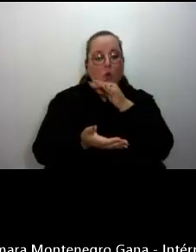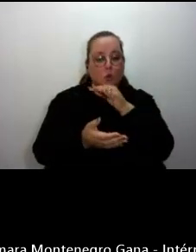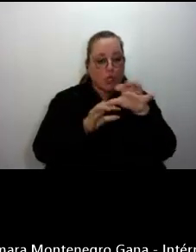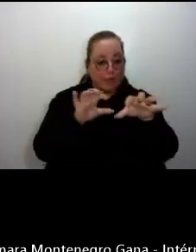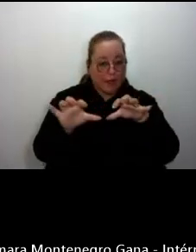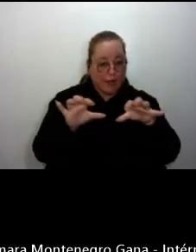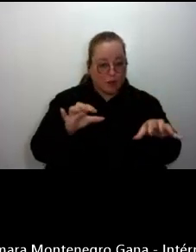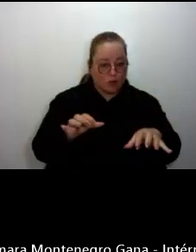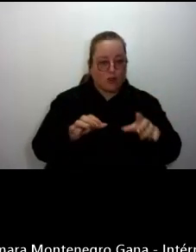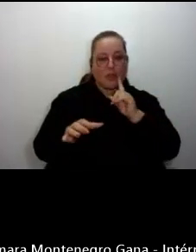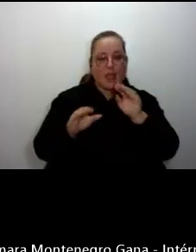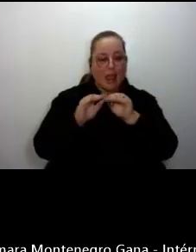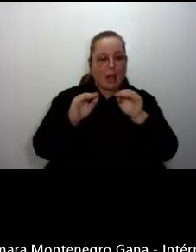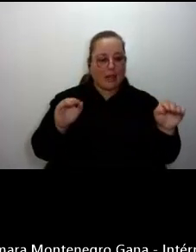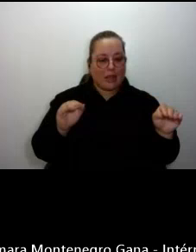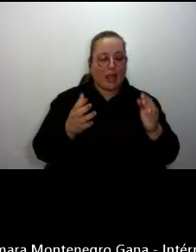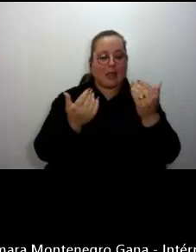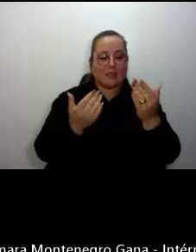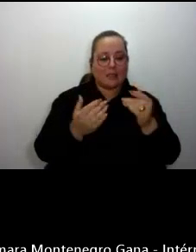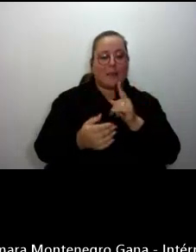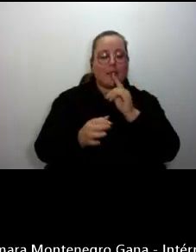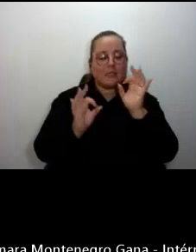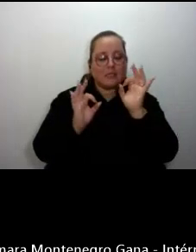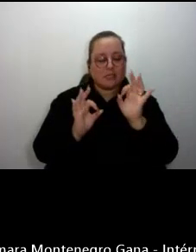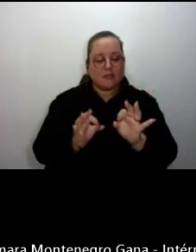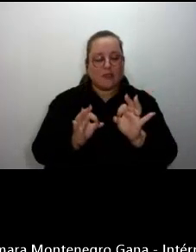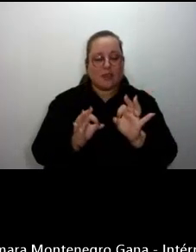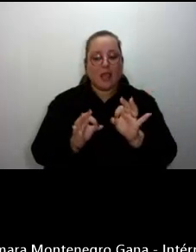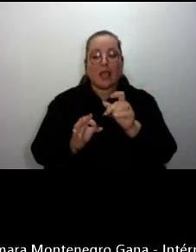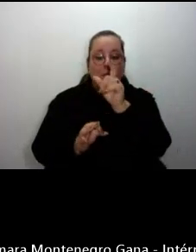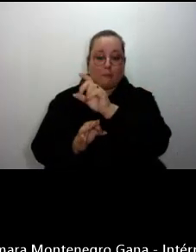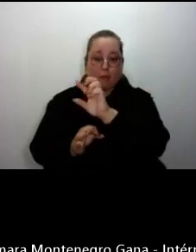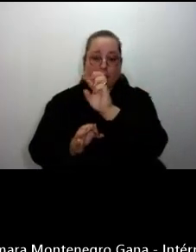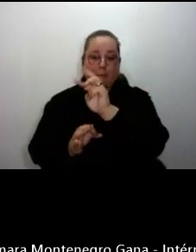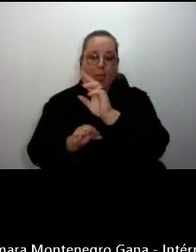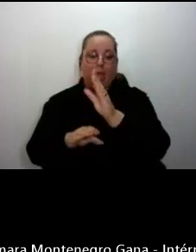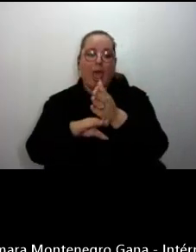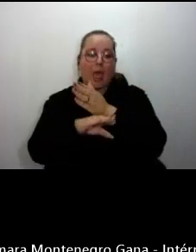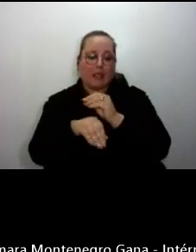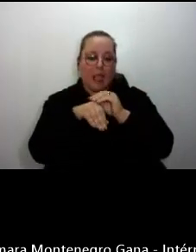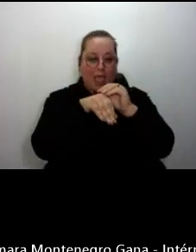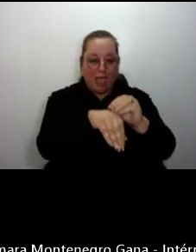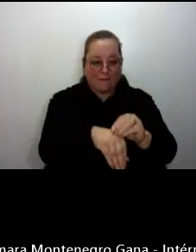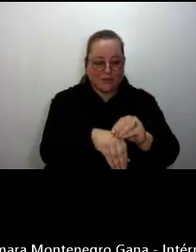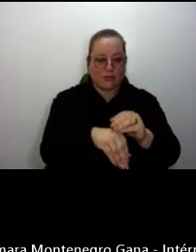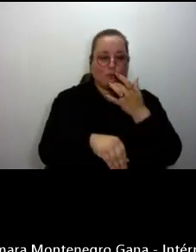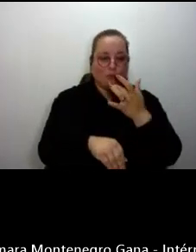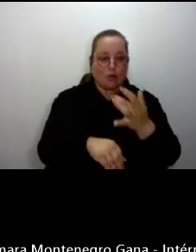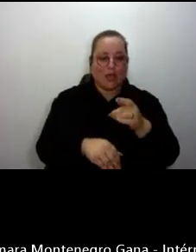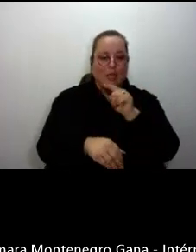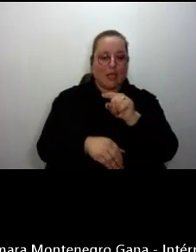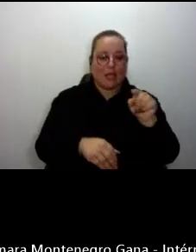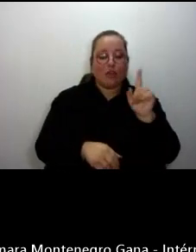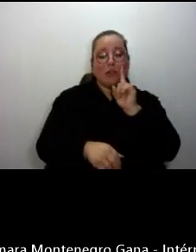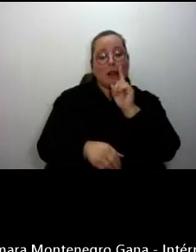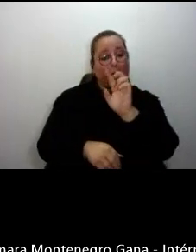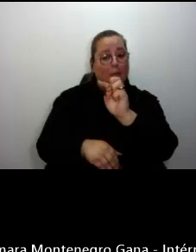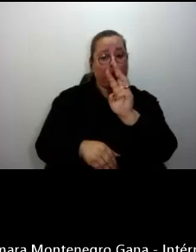alineados, ¿verdad?, a las necesidades específicas e identificadas en los PAEC, y esto es un elemento importante, puesto que los PAEC van a contener mucha